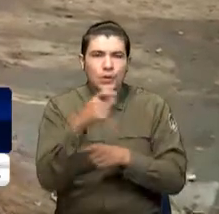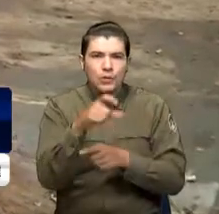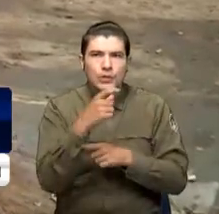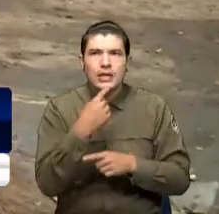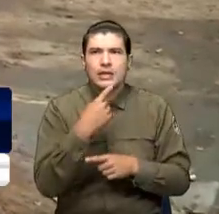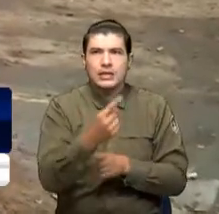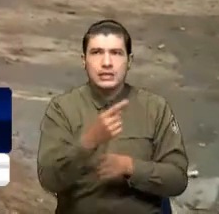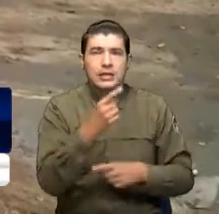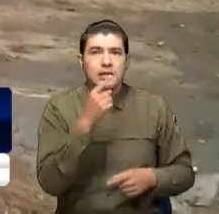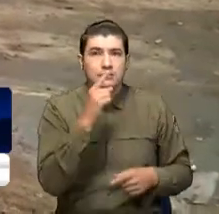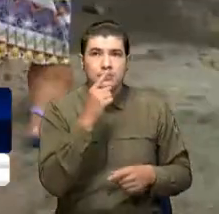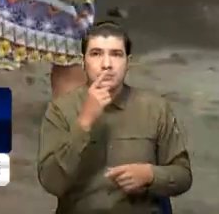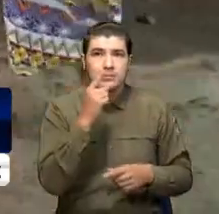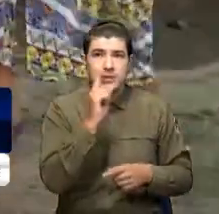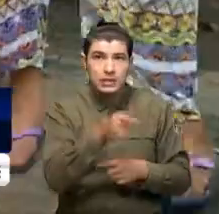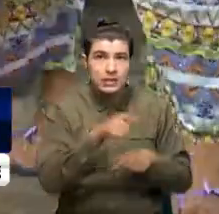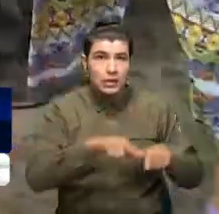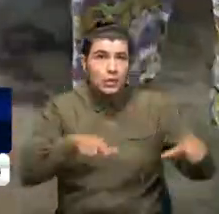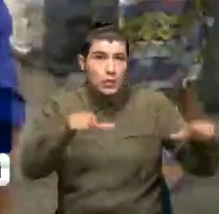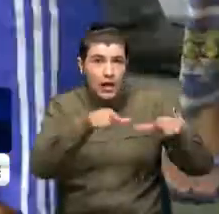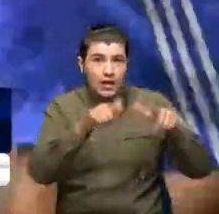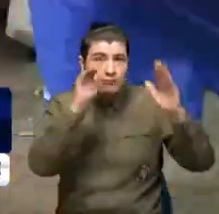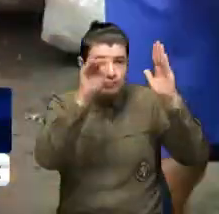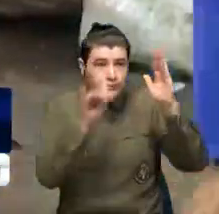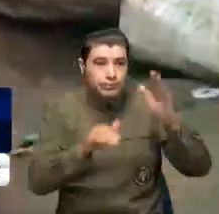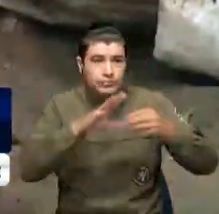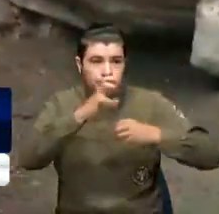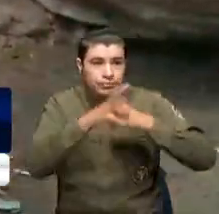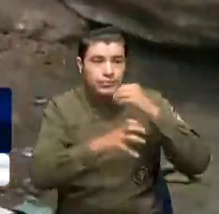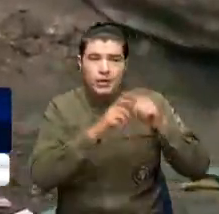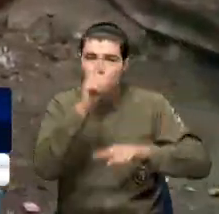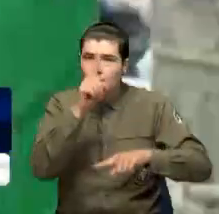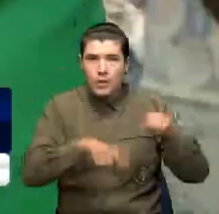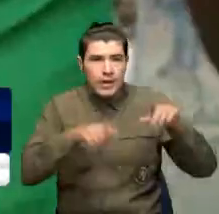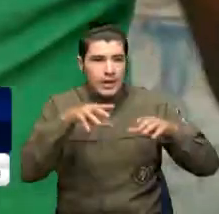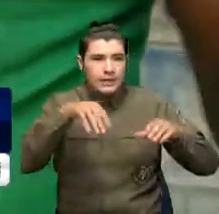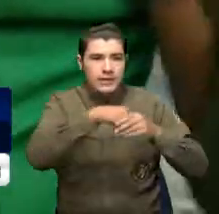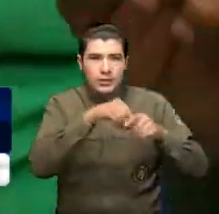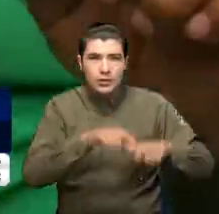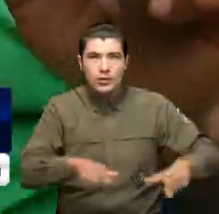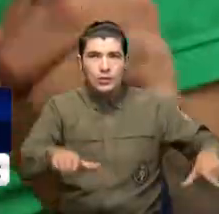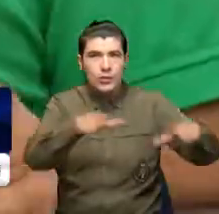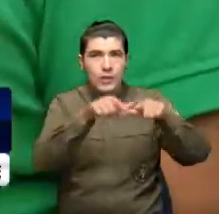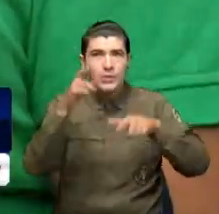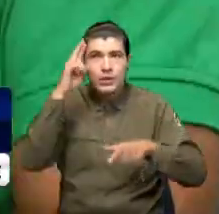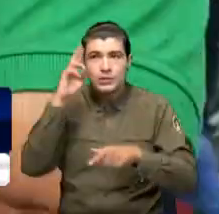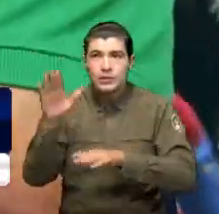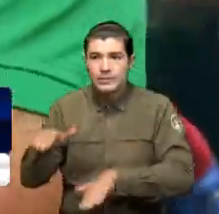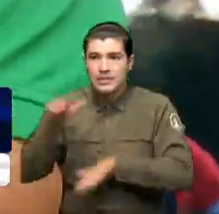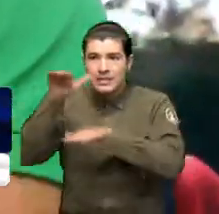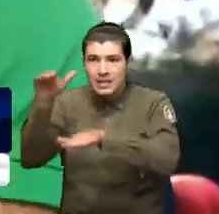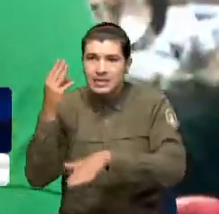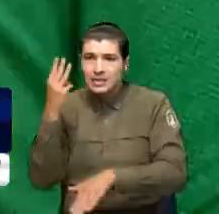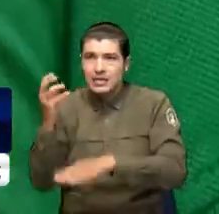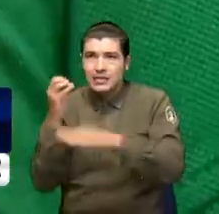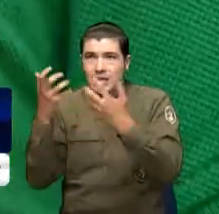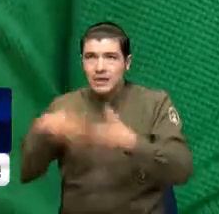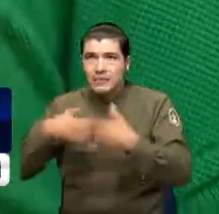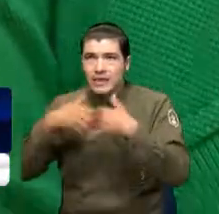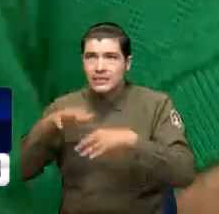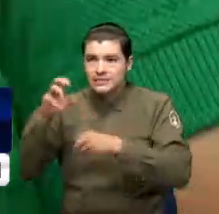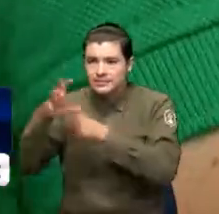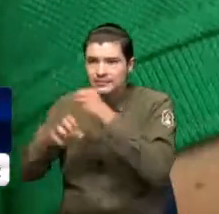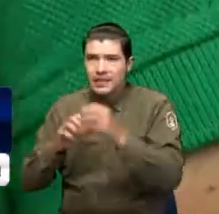200 metros cuadrados y ubicación en zona industrial. Por eso, representantes de las tres organizaciones recicladoras dialogan